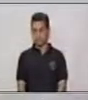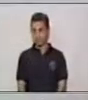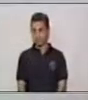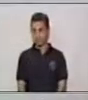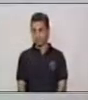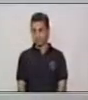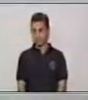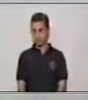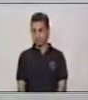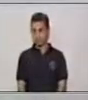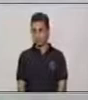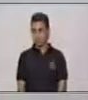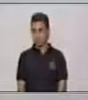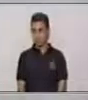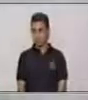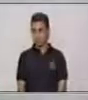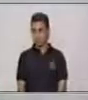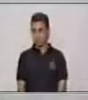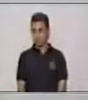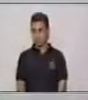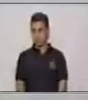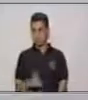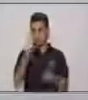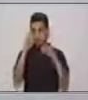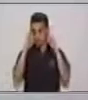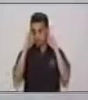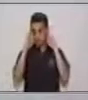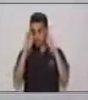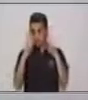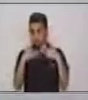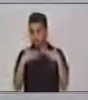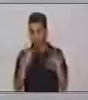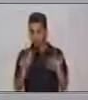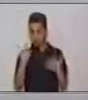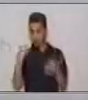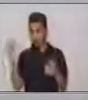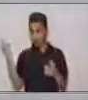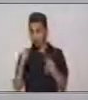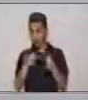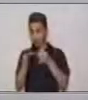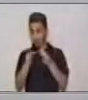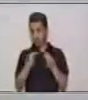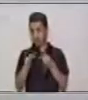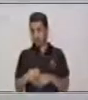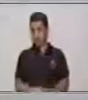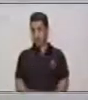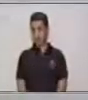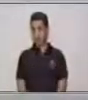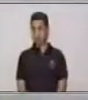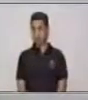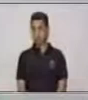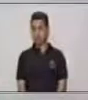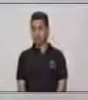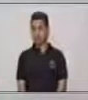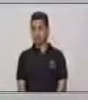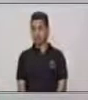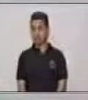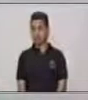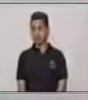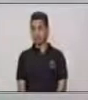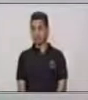Muy bien, y entonces escucha con atención cuál es esta situación del día de hoy.